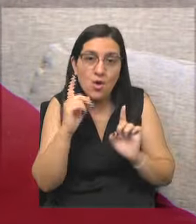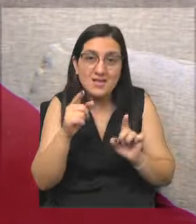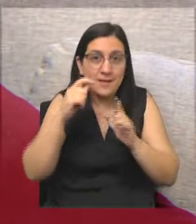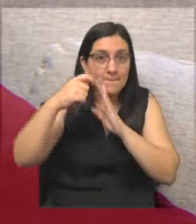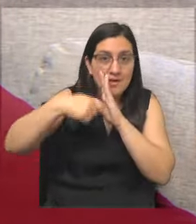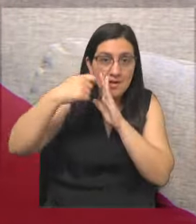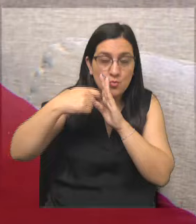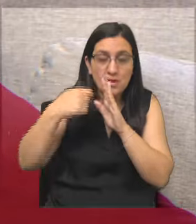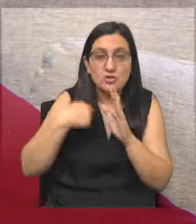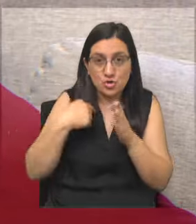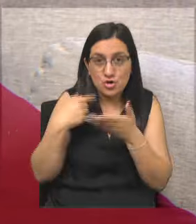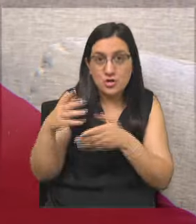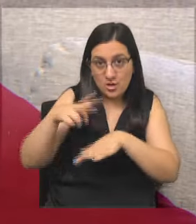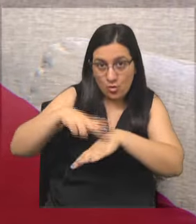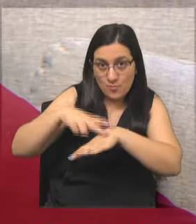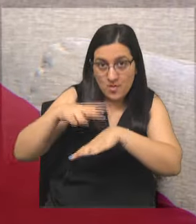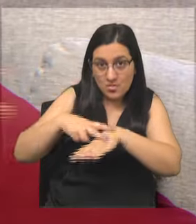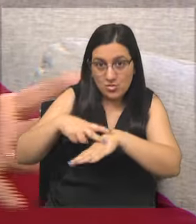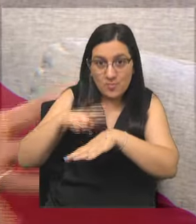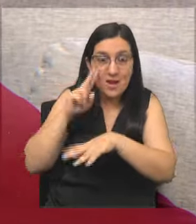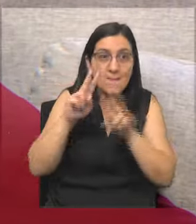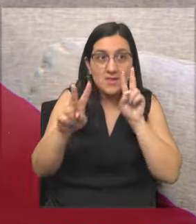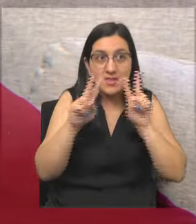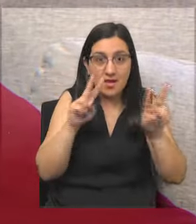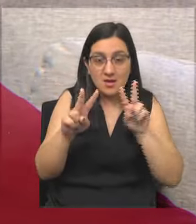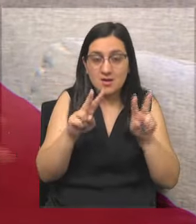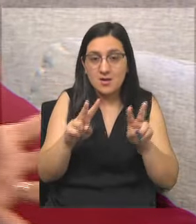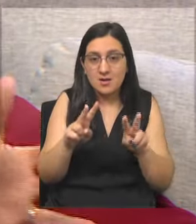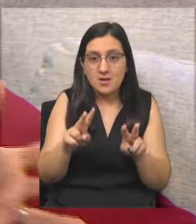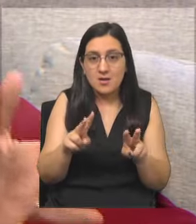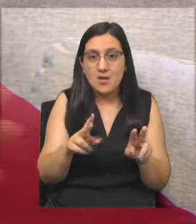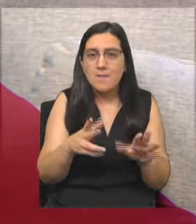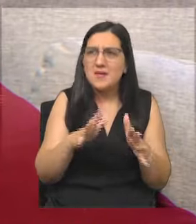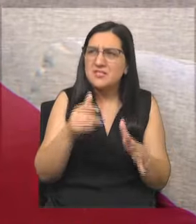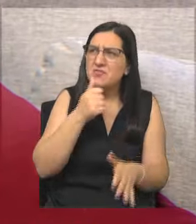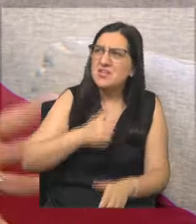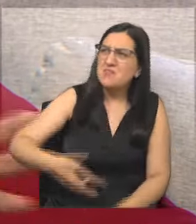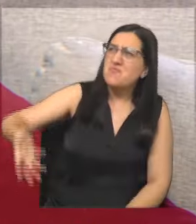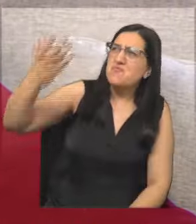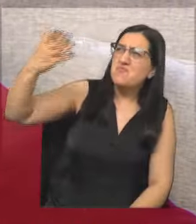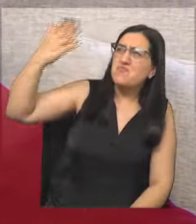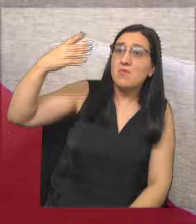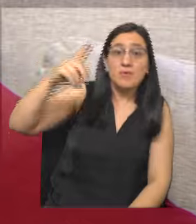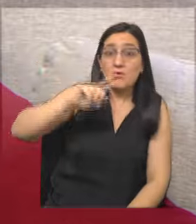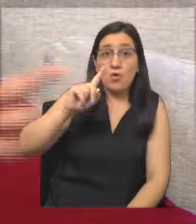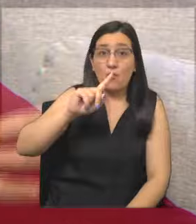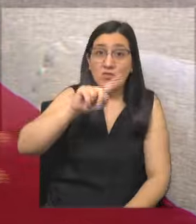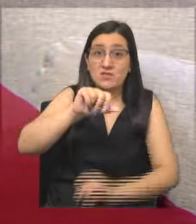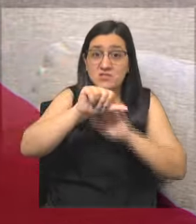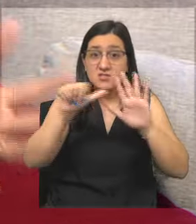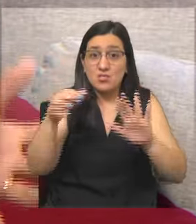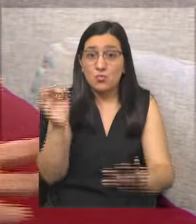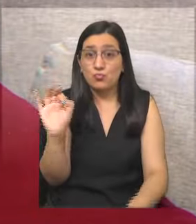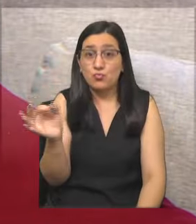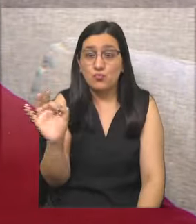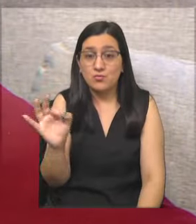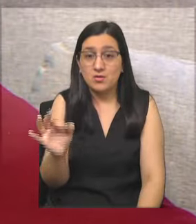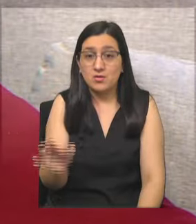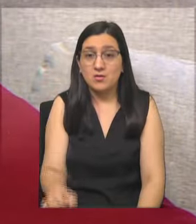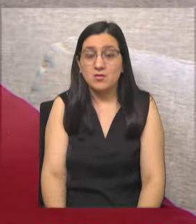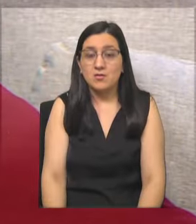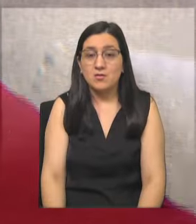que invito a ver en el marco de las novedades, porque parece que fue hace mucho, pero fue el 16 de octubre que se puso a disposición